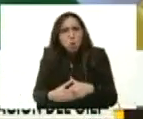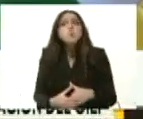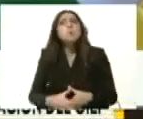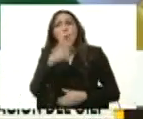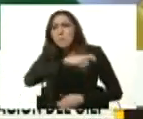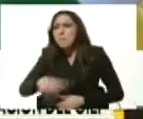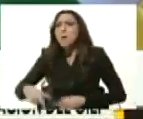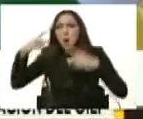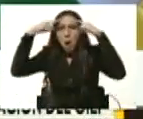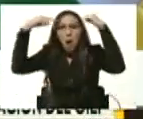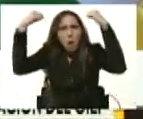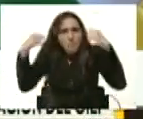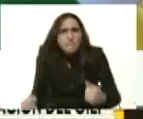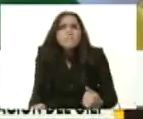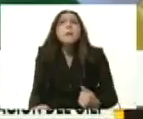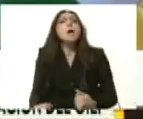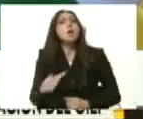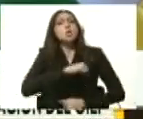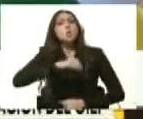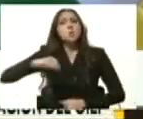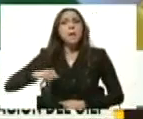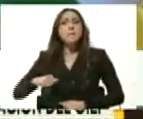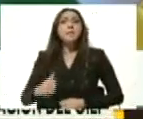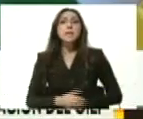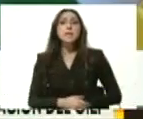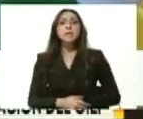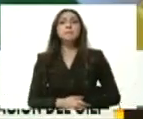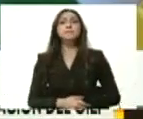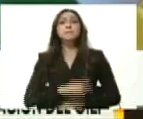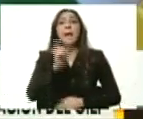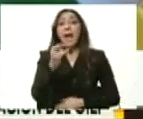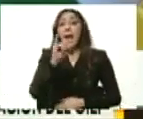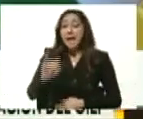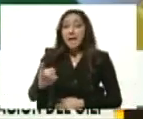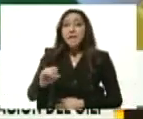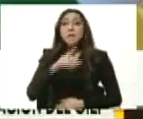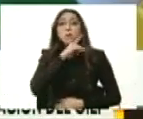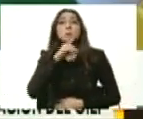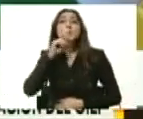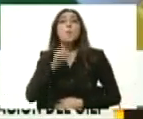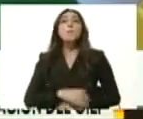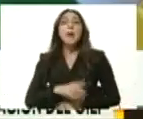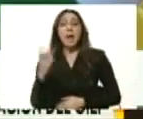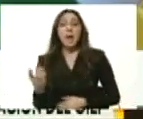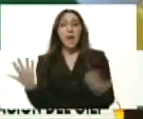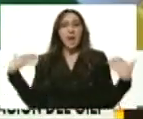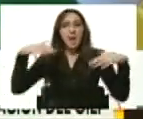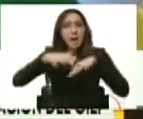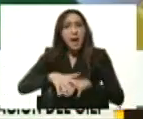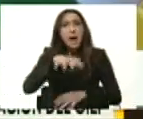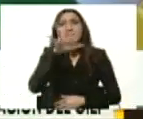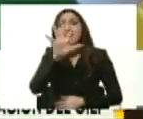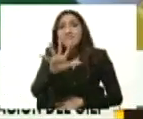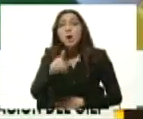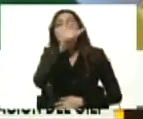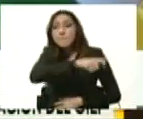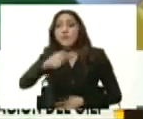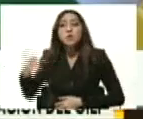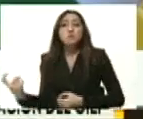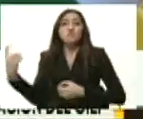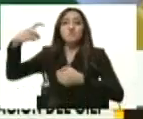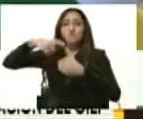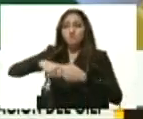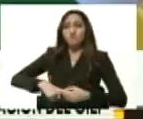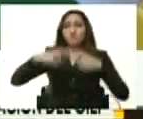Interdisciplinario de Expertos Independientes, GIEI, el cual fue integrado por 5 personas de alto nivel